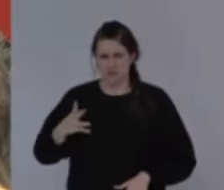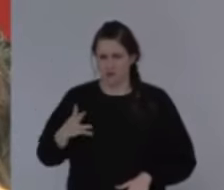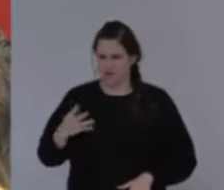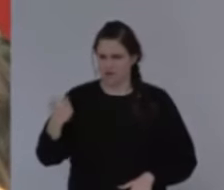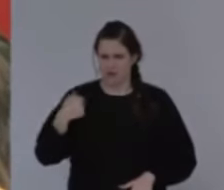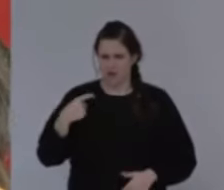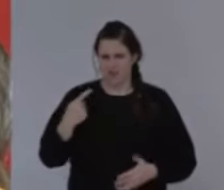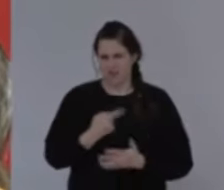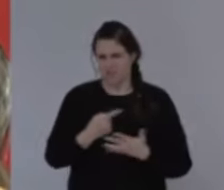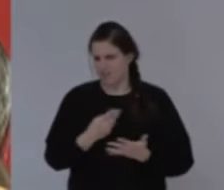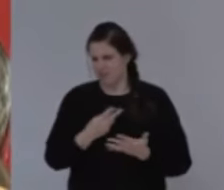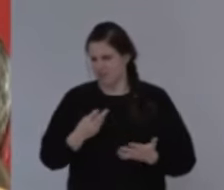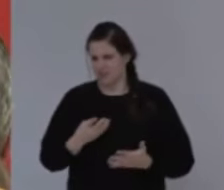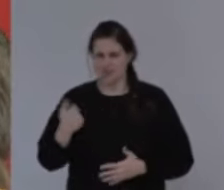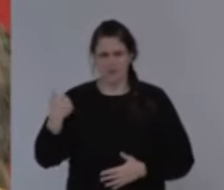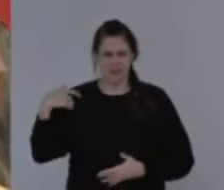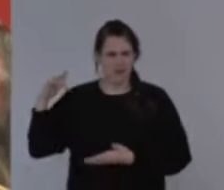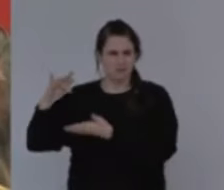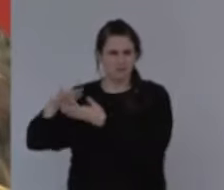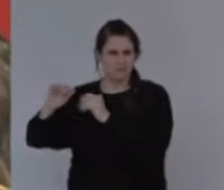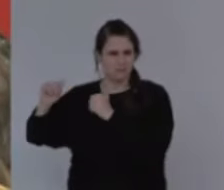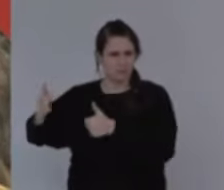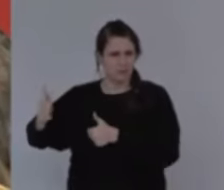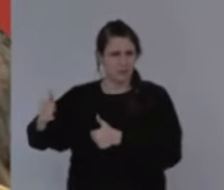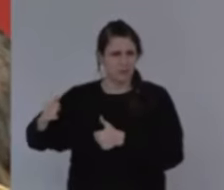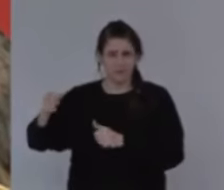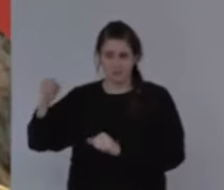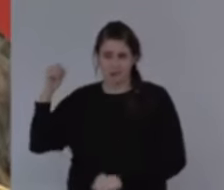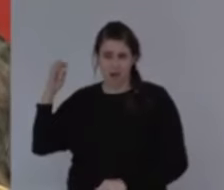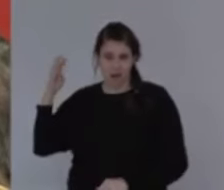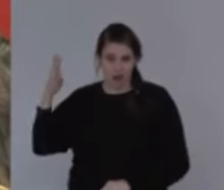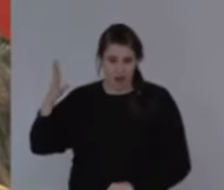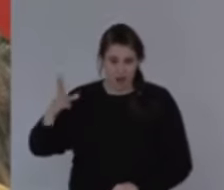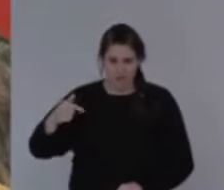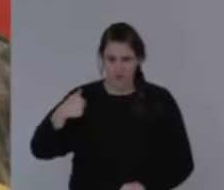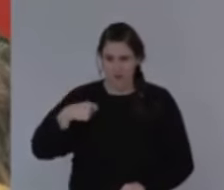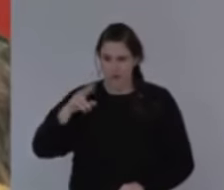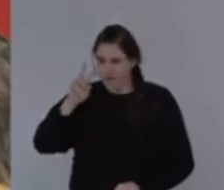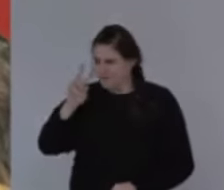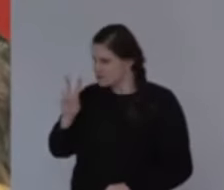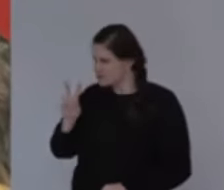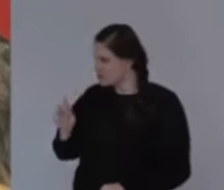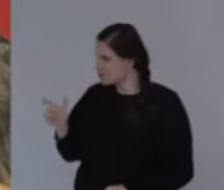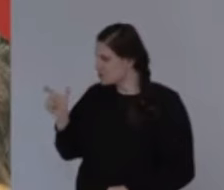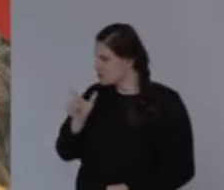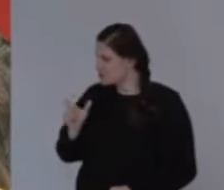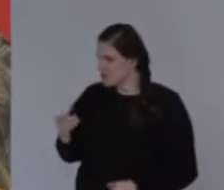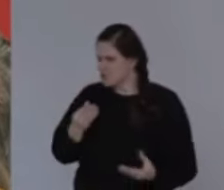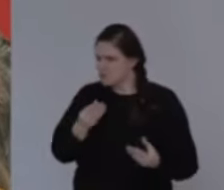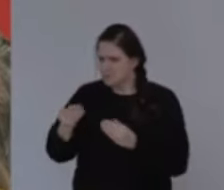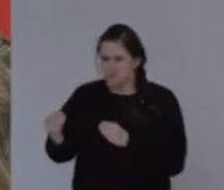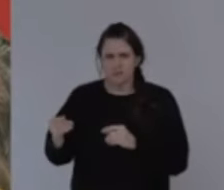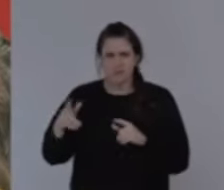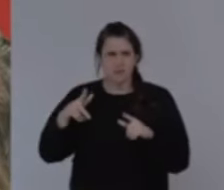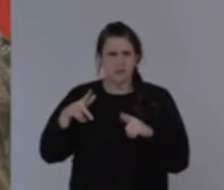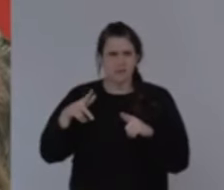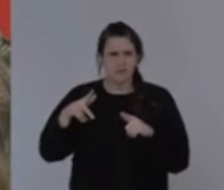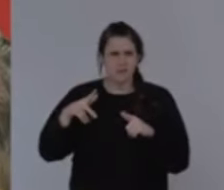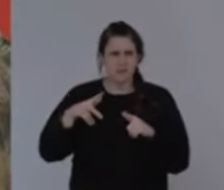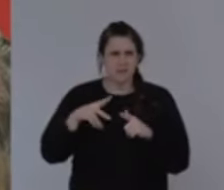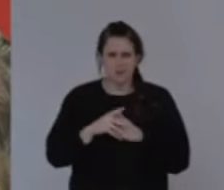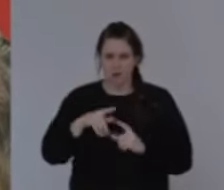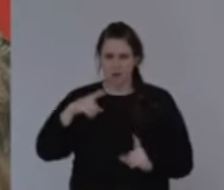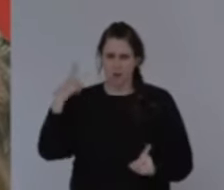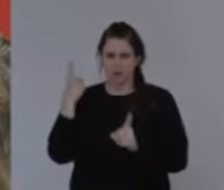los 16, 17 años. Y a lo largo de tantos años he ido viendo a mucha gente que cuando salen casos en donde se ataca